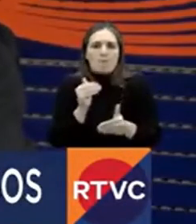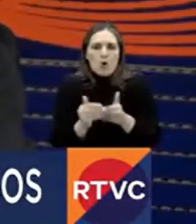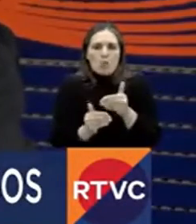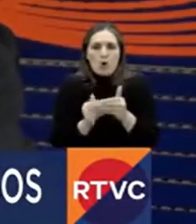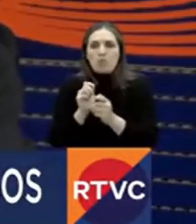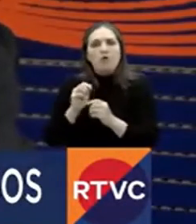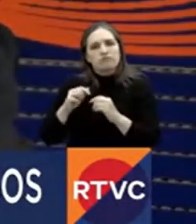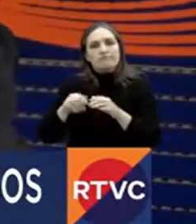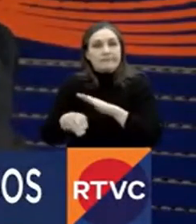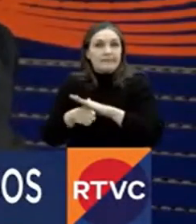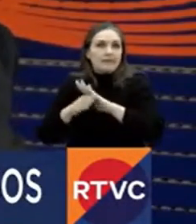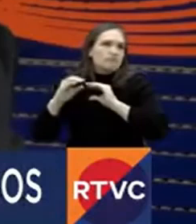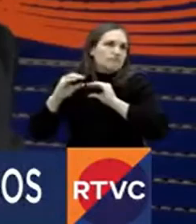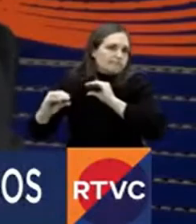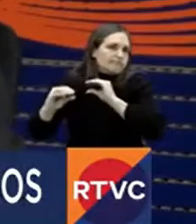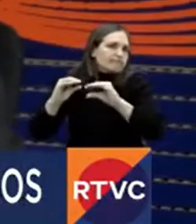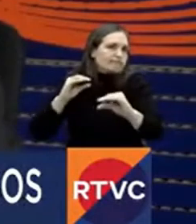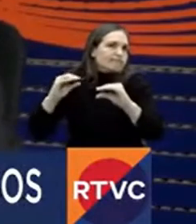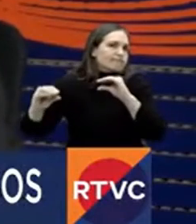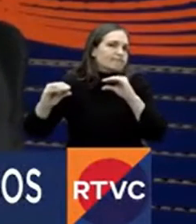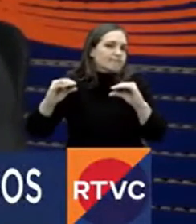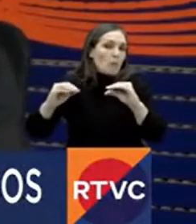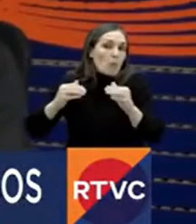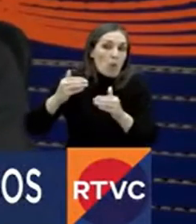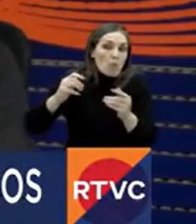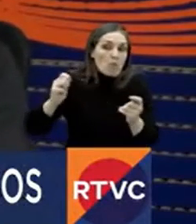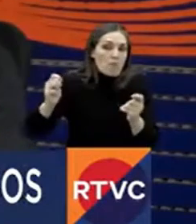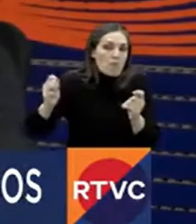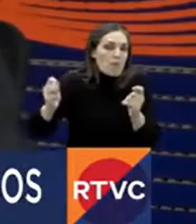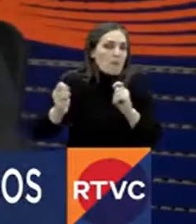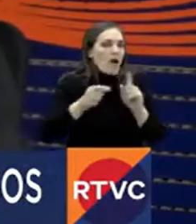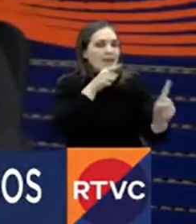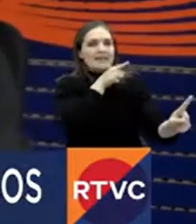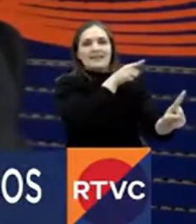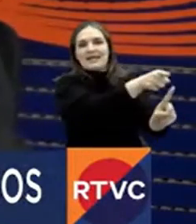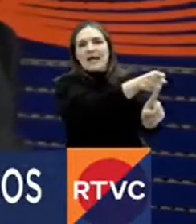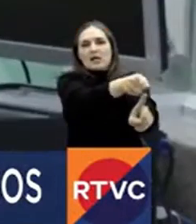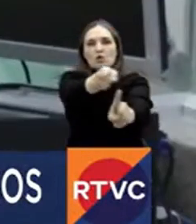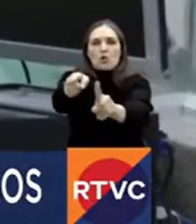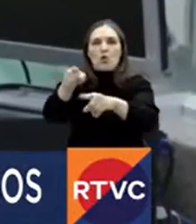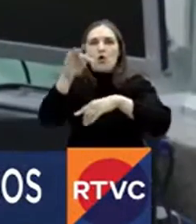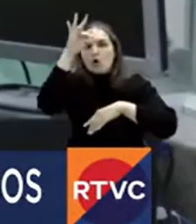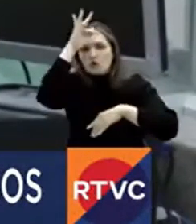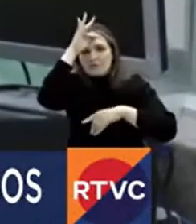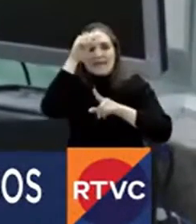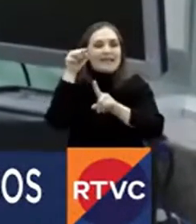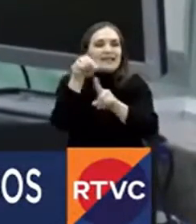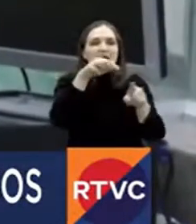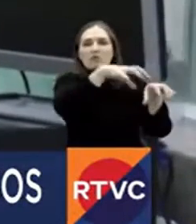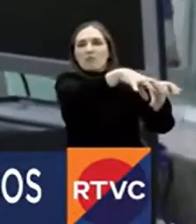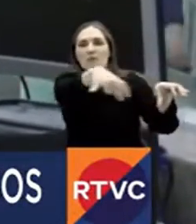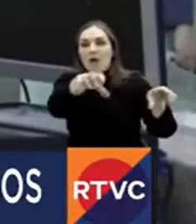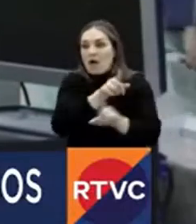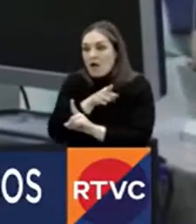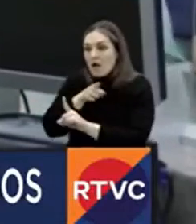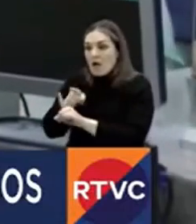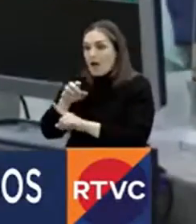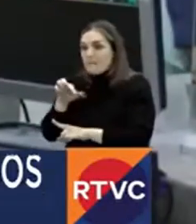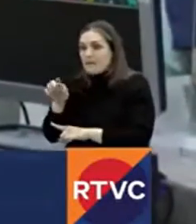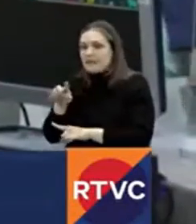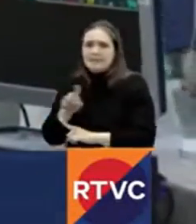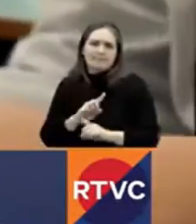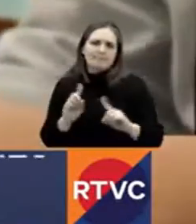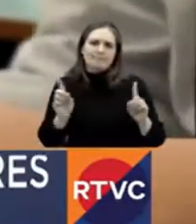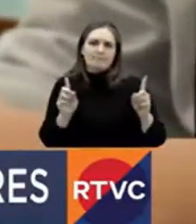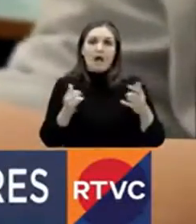directamente a los hospitales y a las clínicas los servicios, sin la intermediación de la EPS. Martínez reiteró que la supervisión será